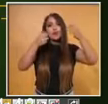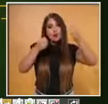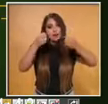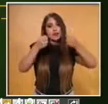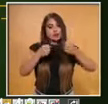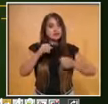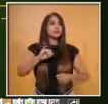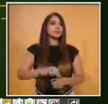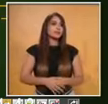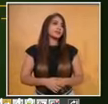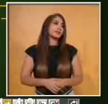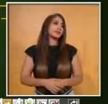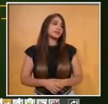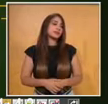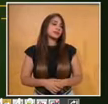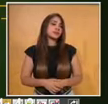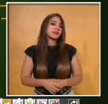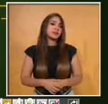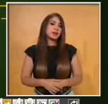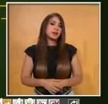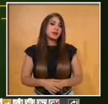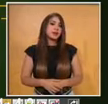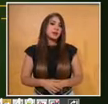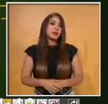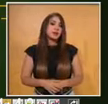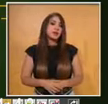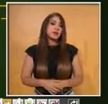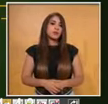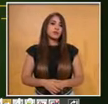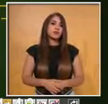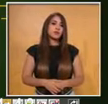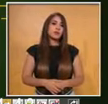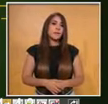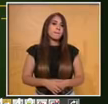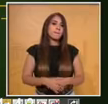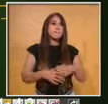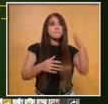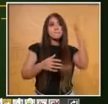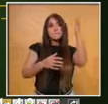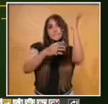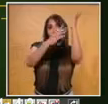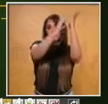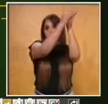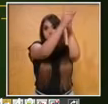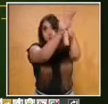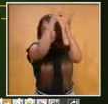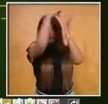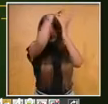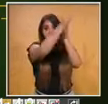analogía. Palma es a playa, como